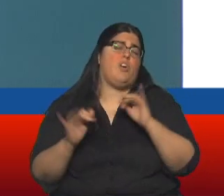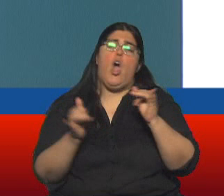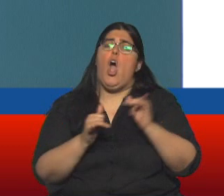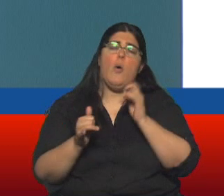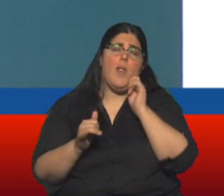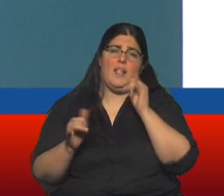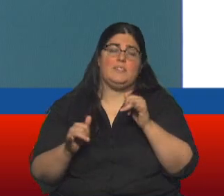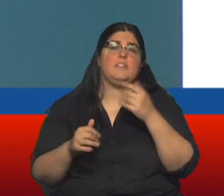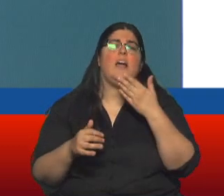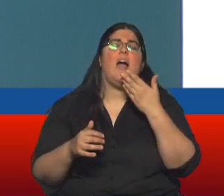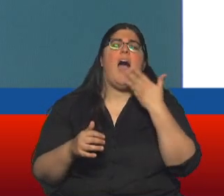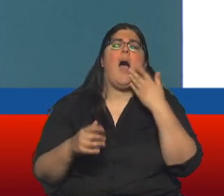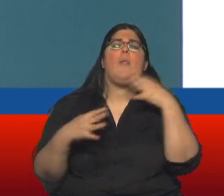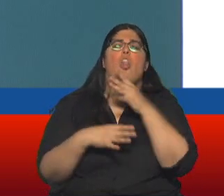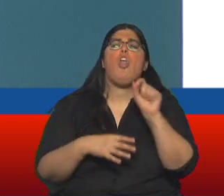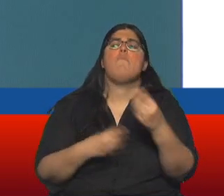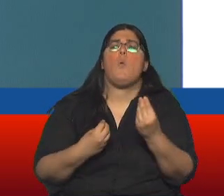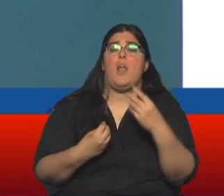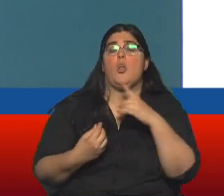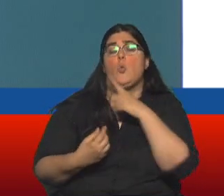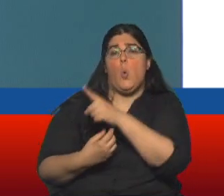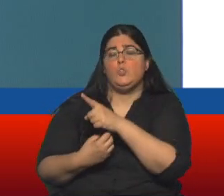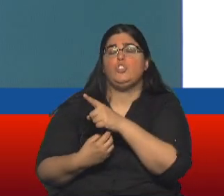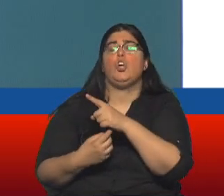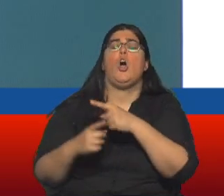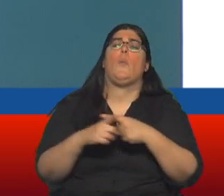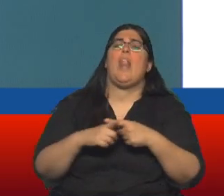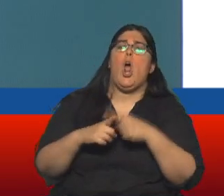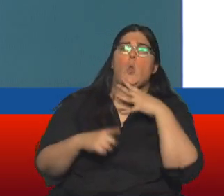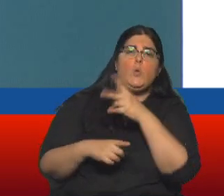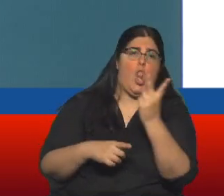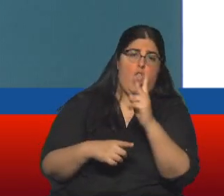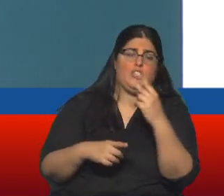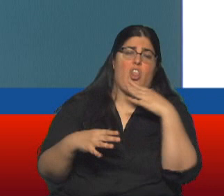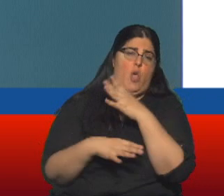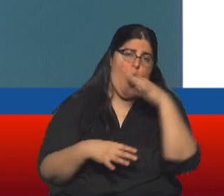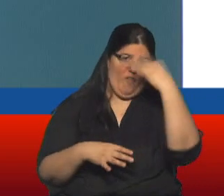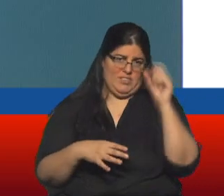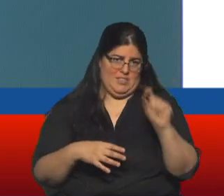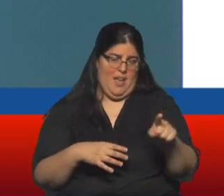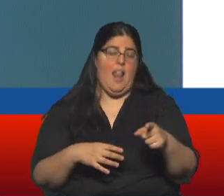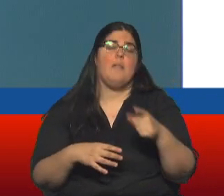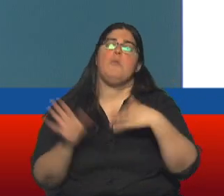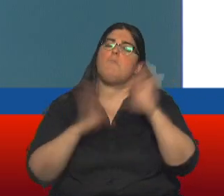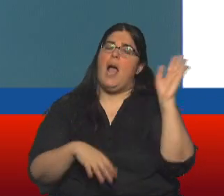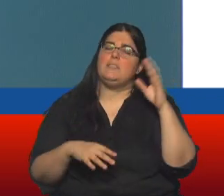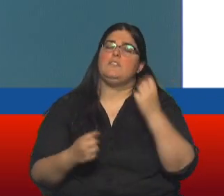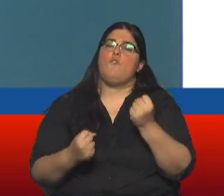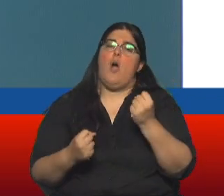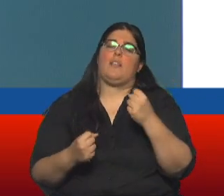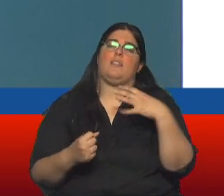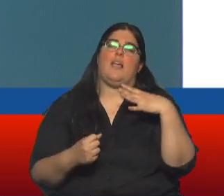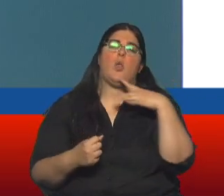habla ruso? Se habla ruso, tanto el ruso como el bielorruso son idiomas oficiales, pero el ruso es un idioma mucho